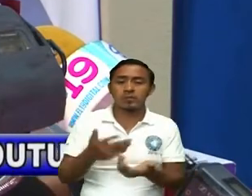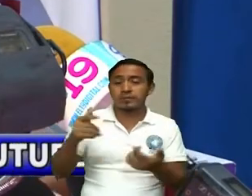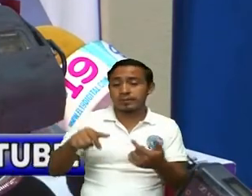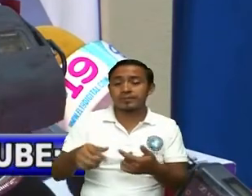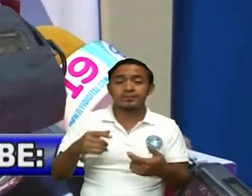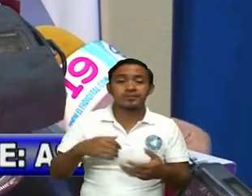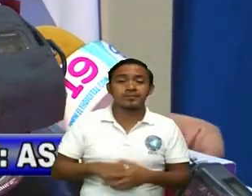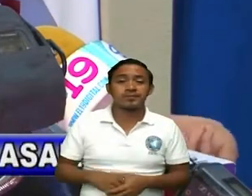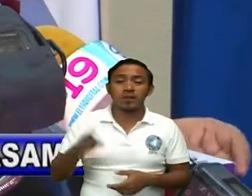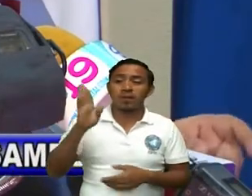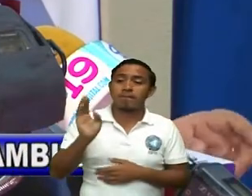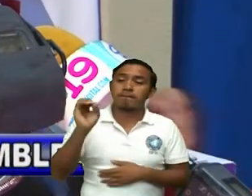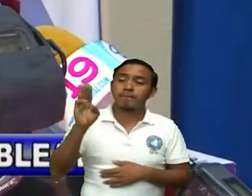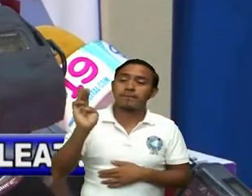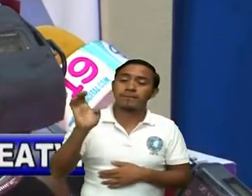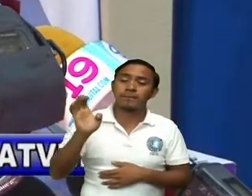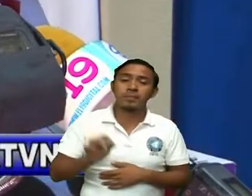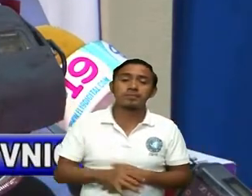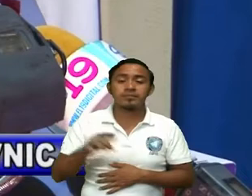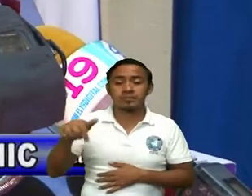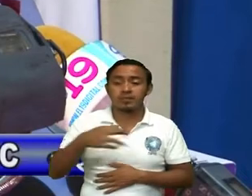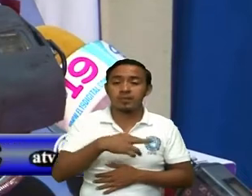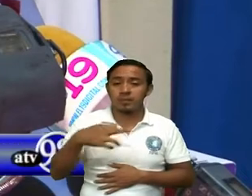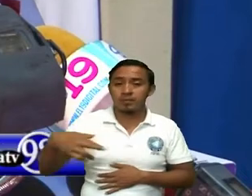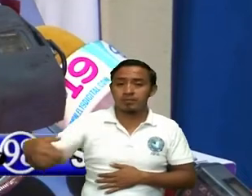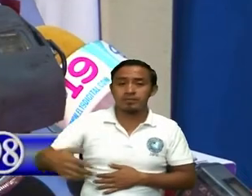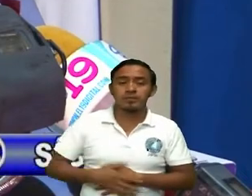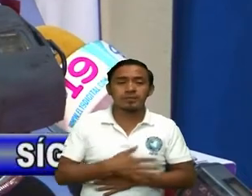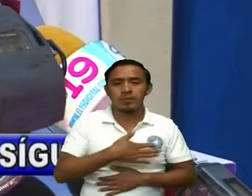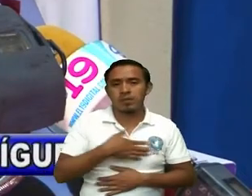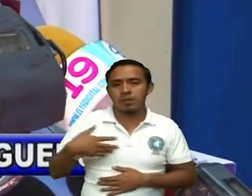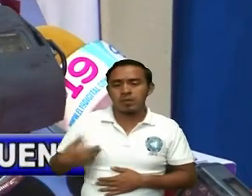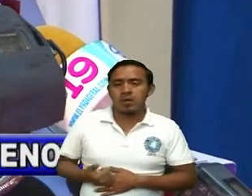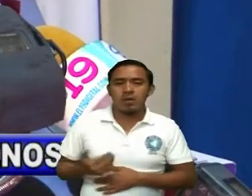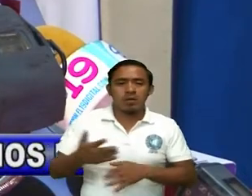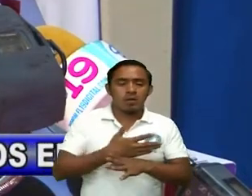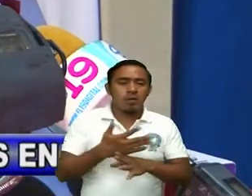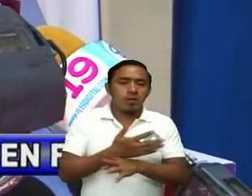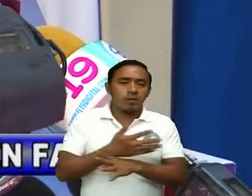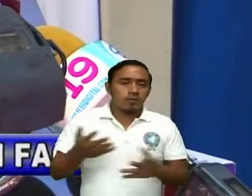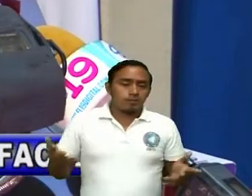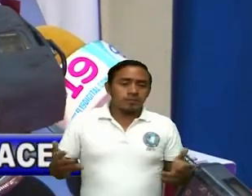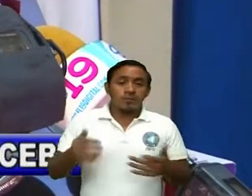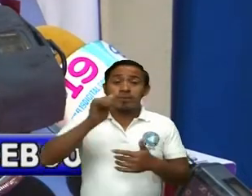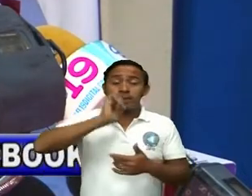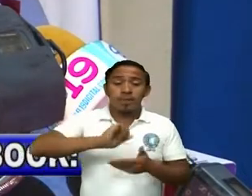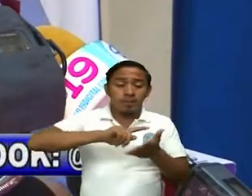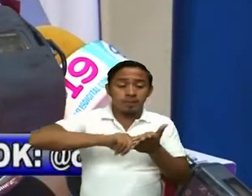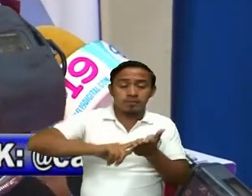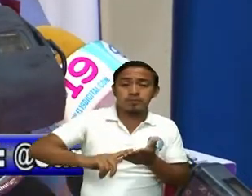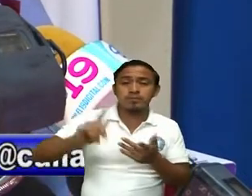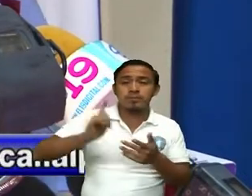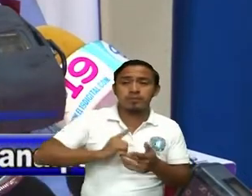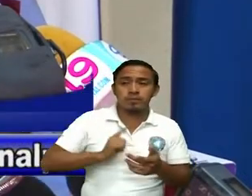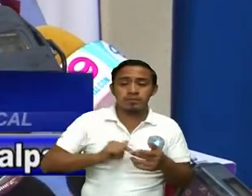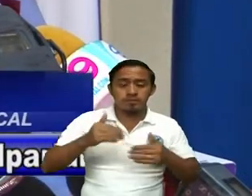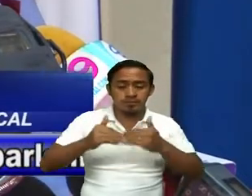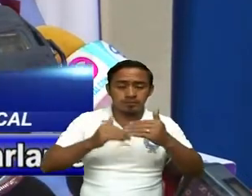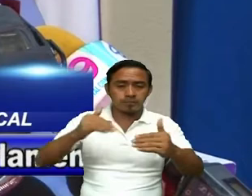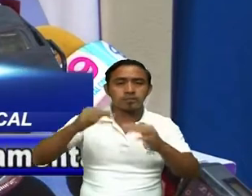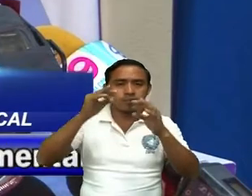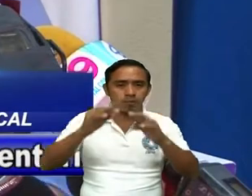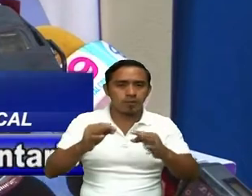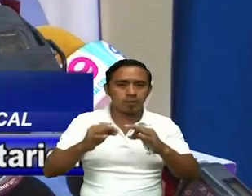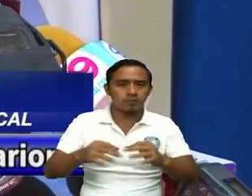bombeo. Entonces, en la ciudad de Rivas, con el mejoramiento de los sistemas de agua potable que lleva un avance